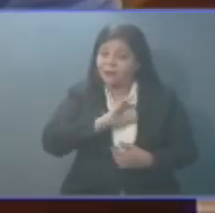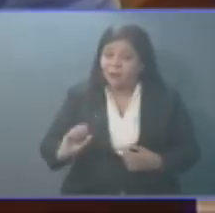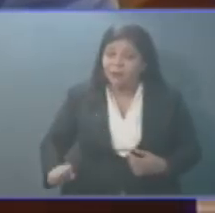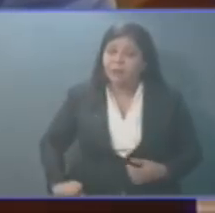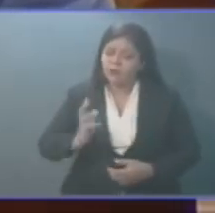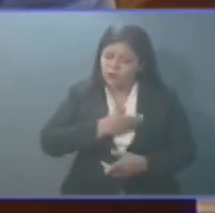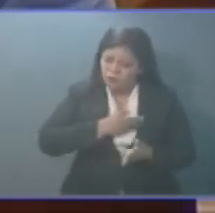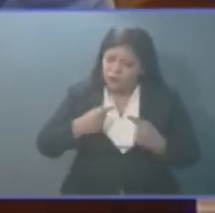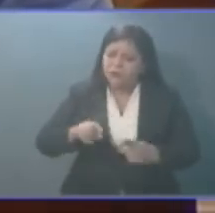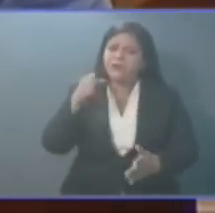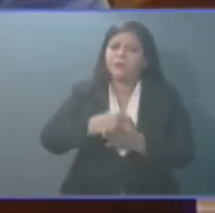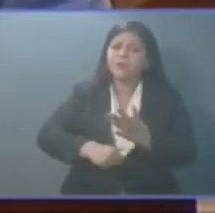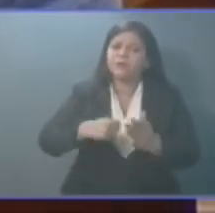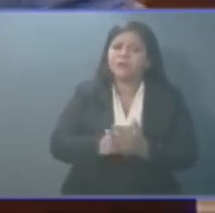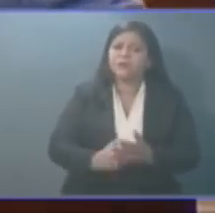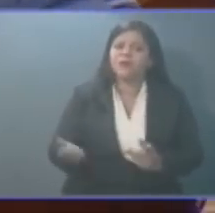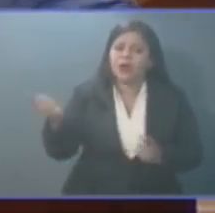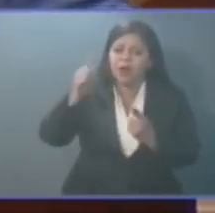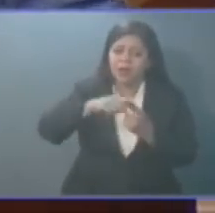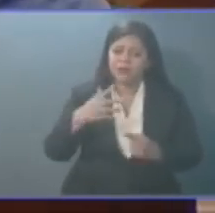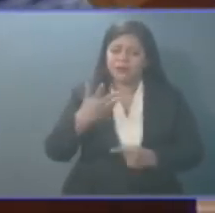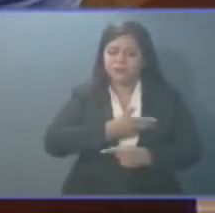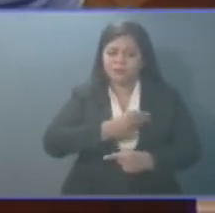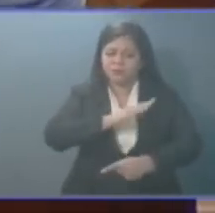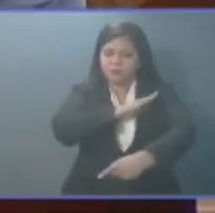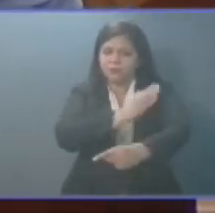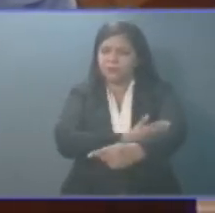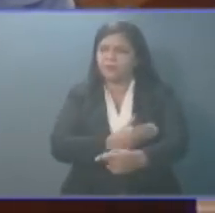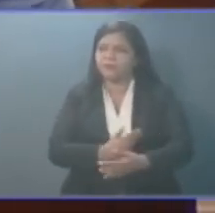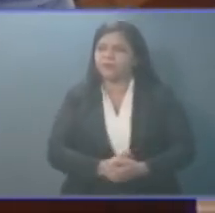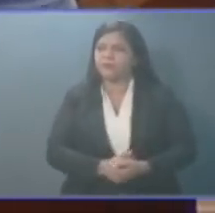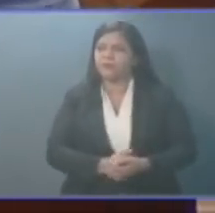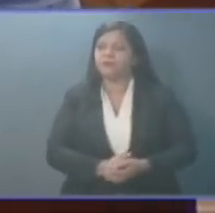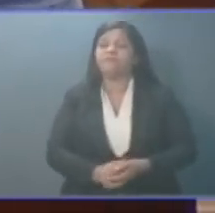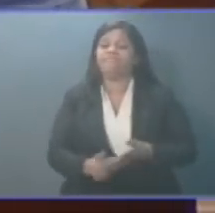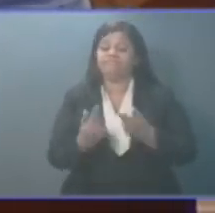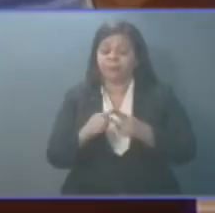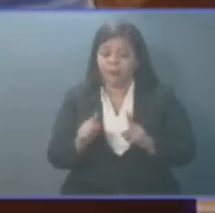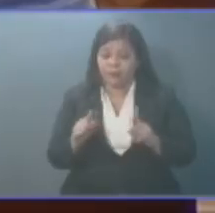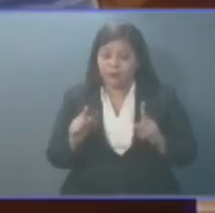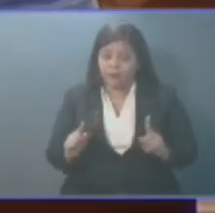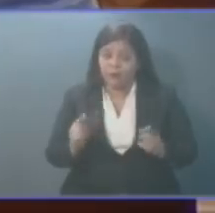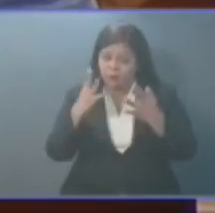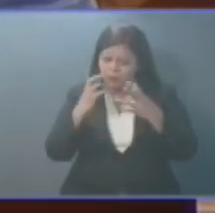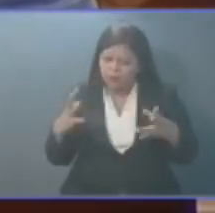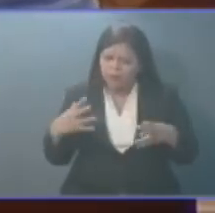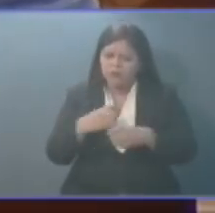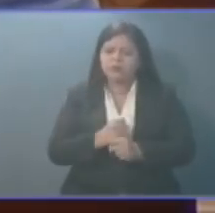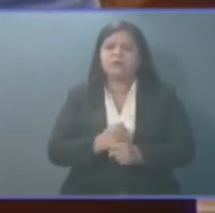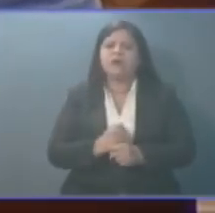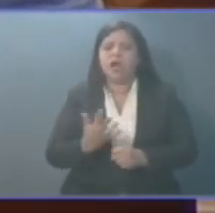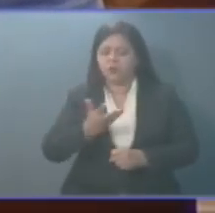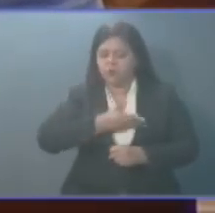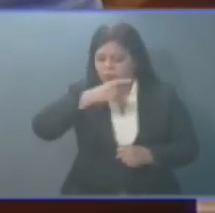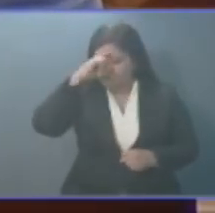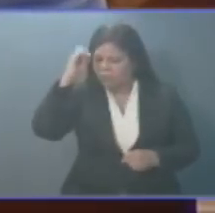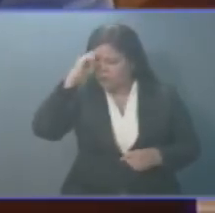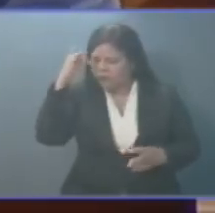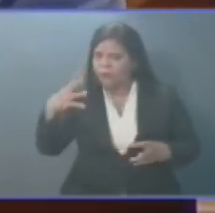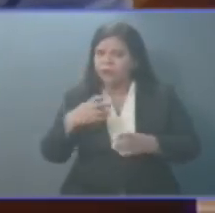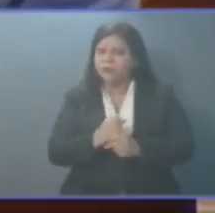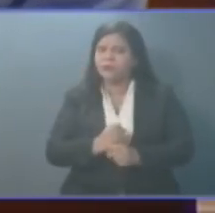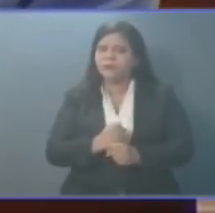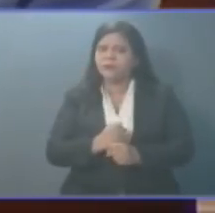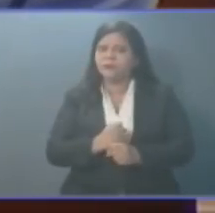seguiremos trabajando hasta que nuestras fuerzas lo permitan. Quiero resumir en las siguientes frases nuestro trabajo a lo largo de